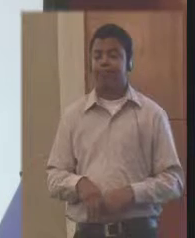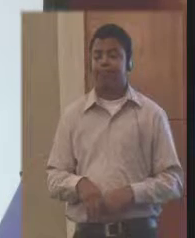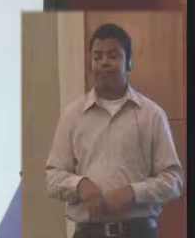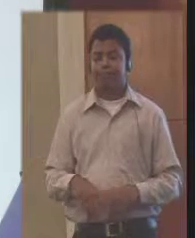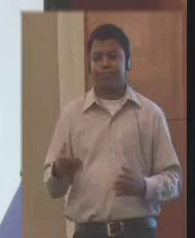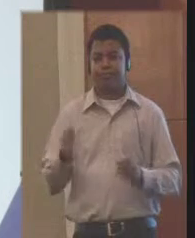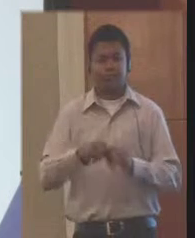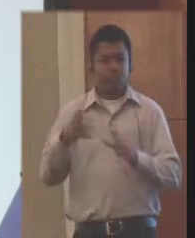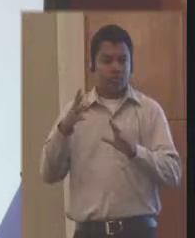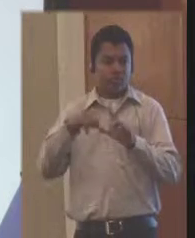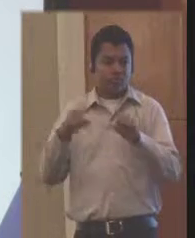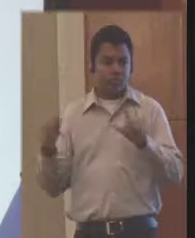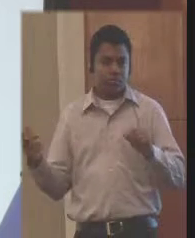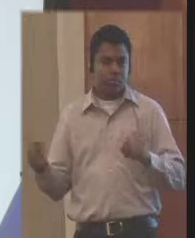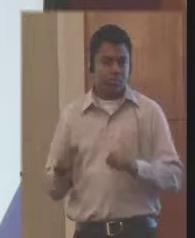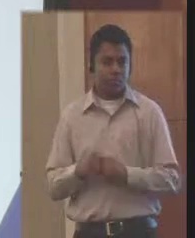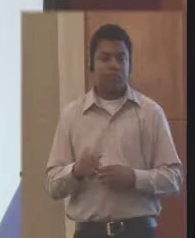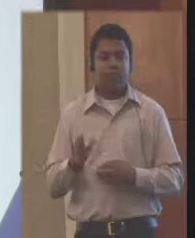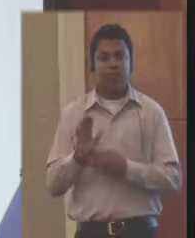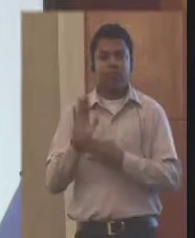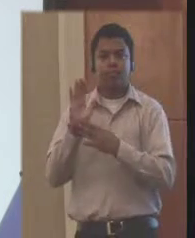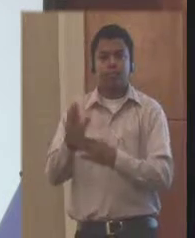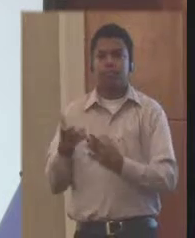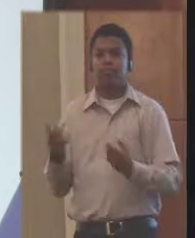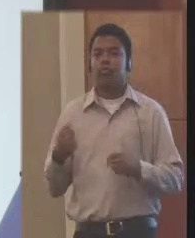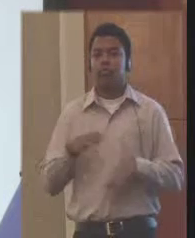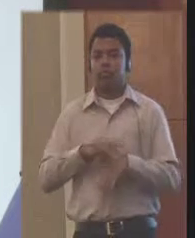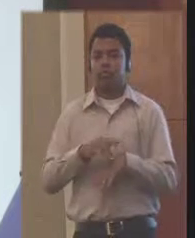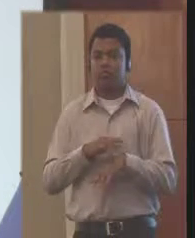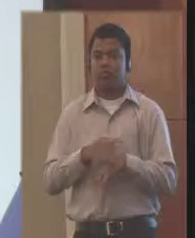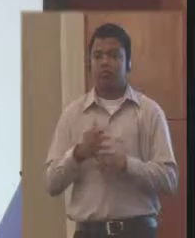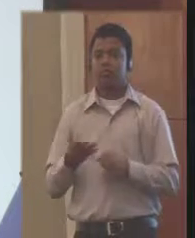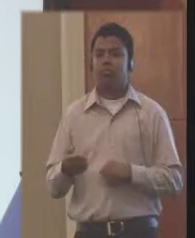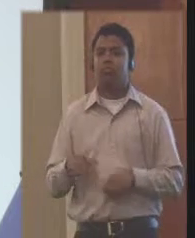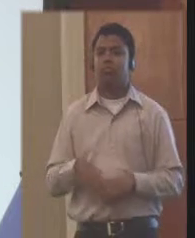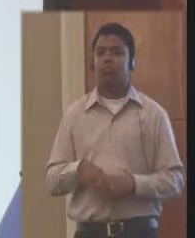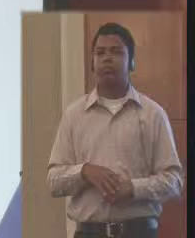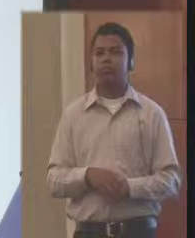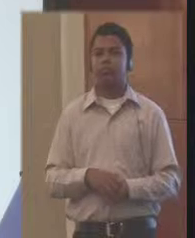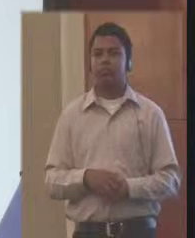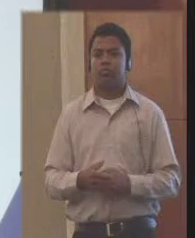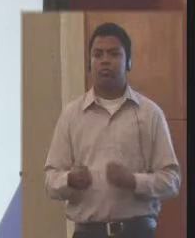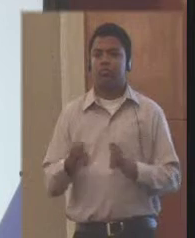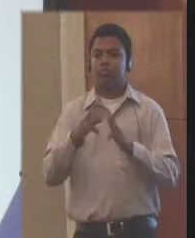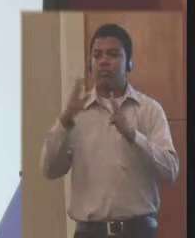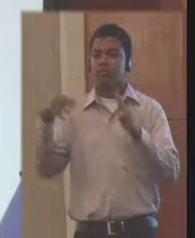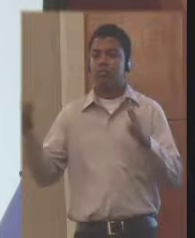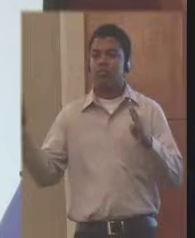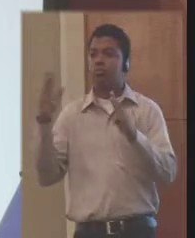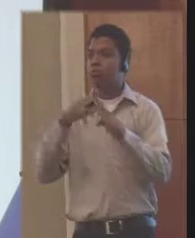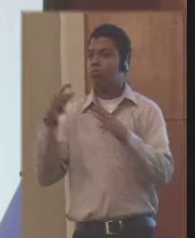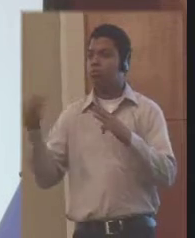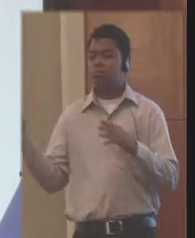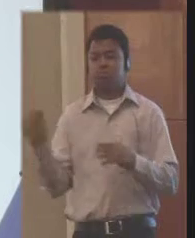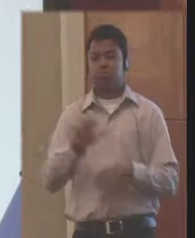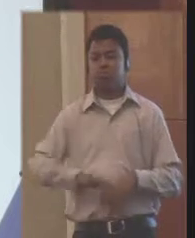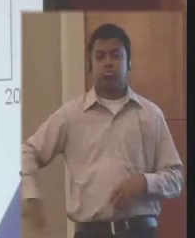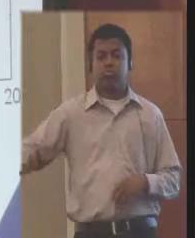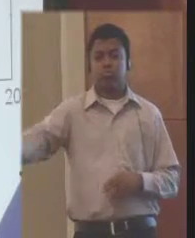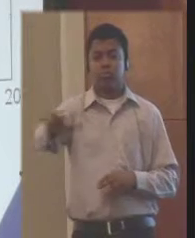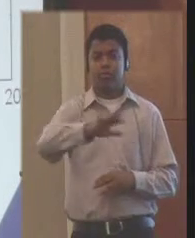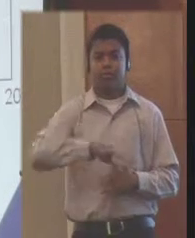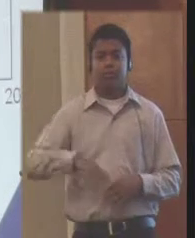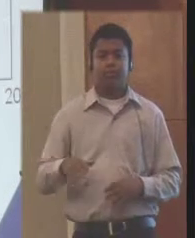un mapeo de la exposición del riesgo, en este caso de las redes eléctricas de toda esta zona. Acá